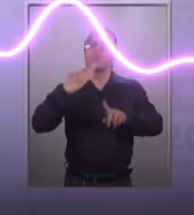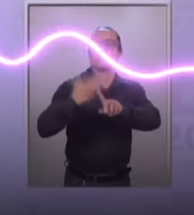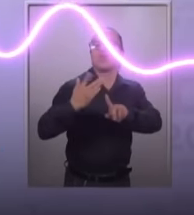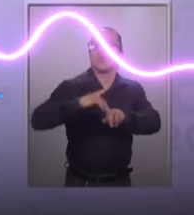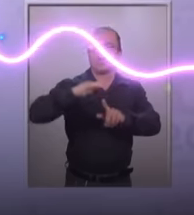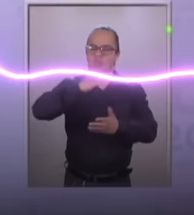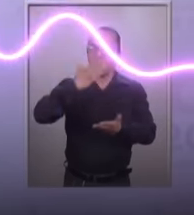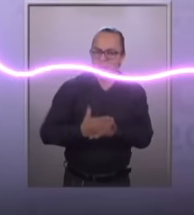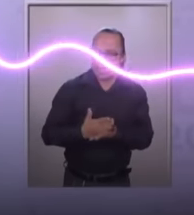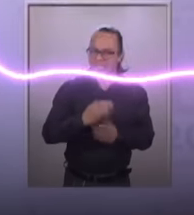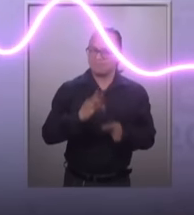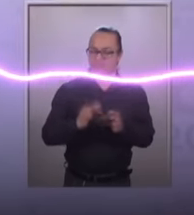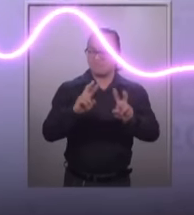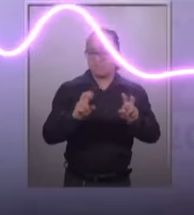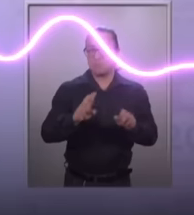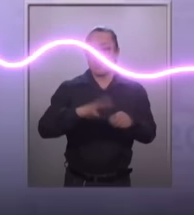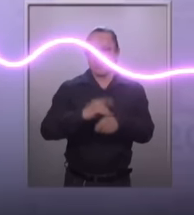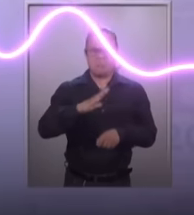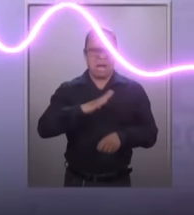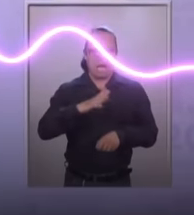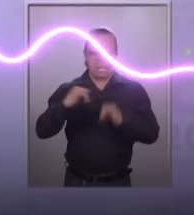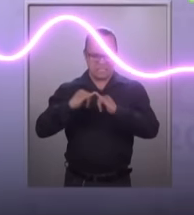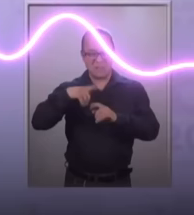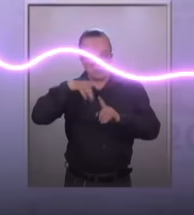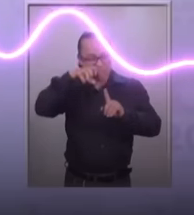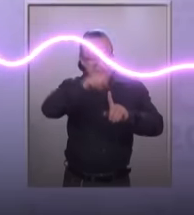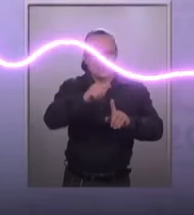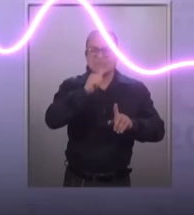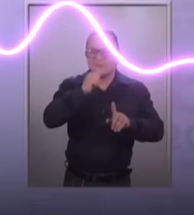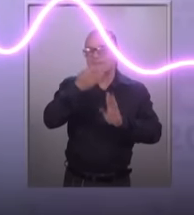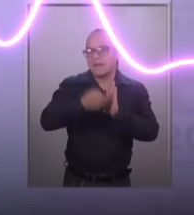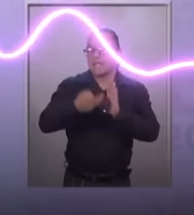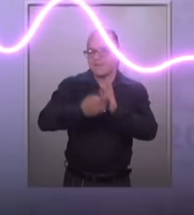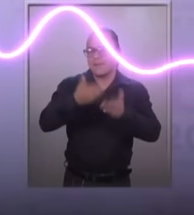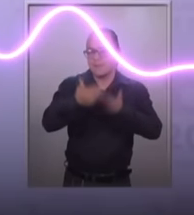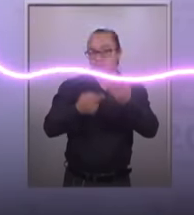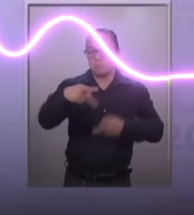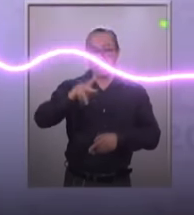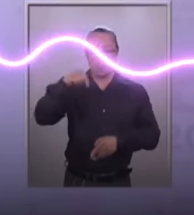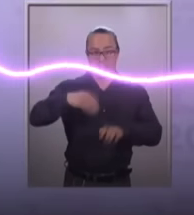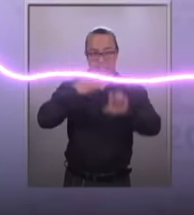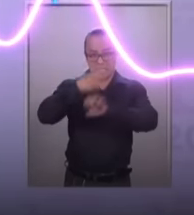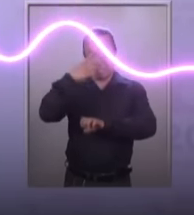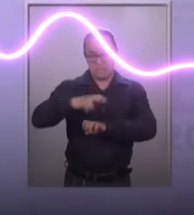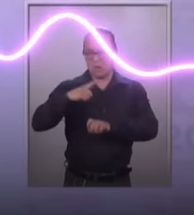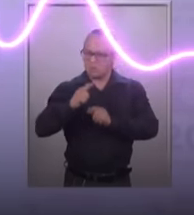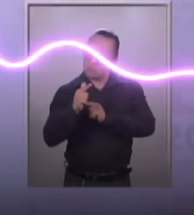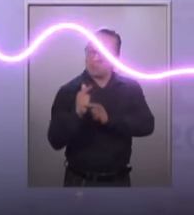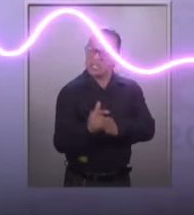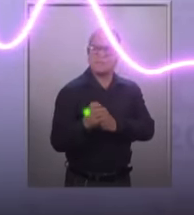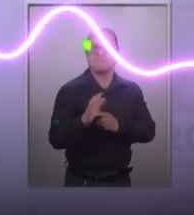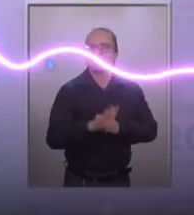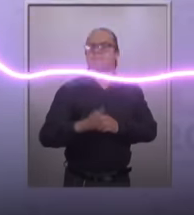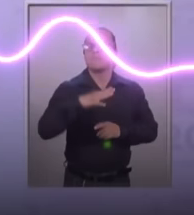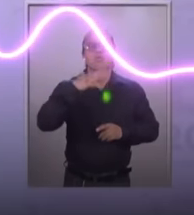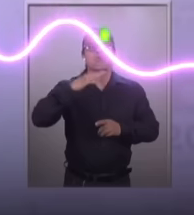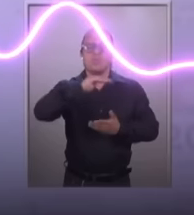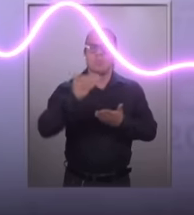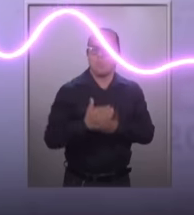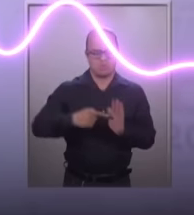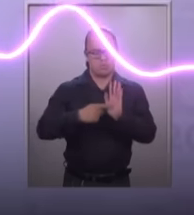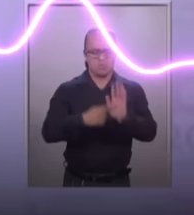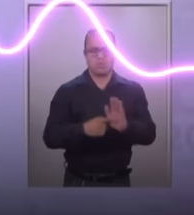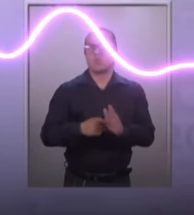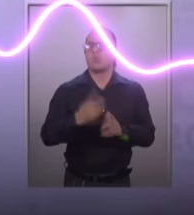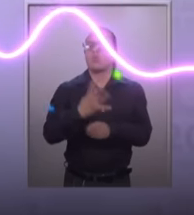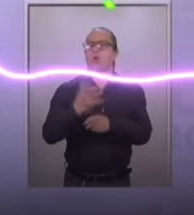bien existe, todavía no ha logrado los objetivos necesarios. El Estado de México no se robará más. Aplicaré los preceptos de la